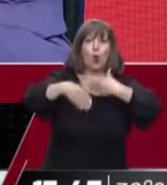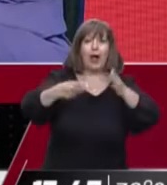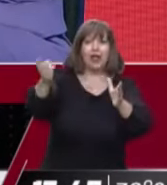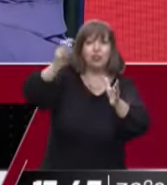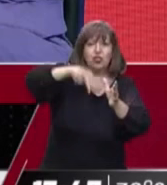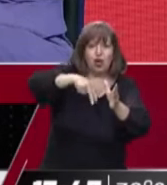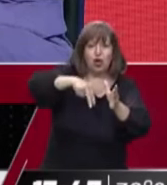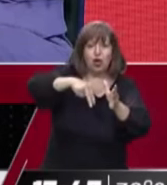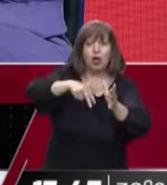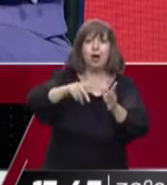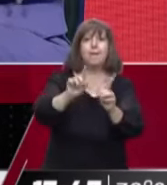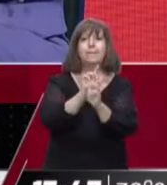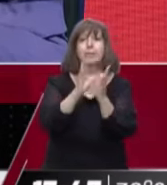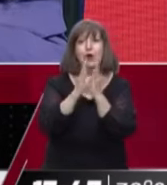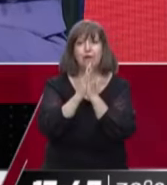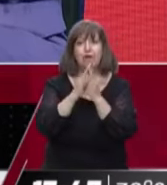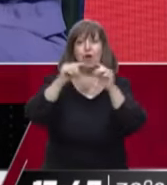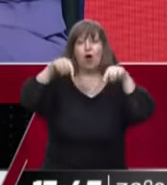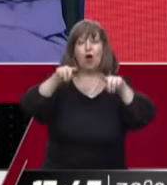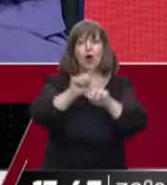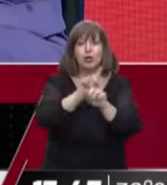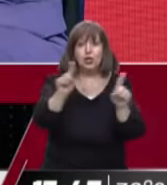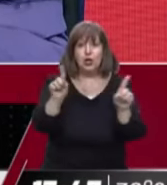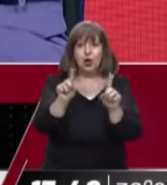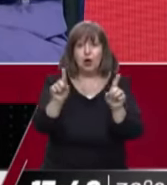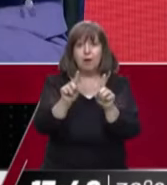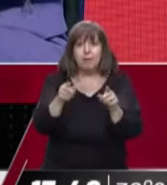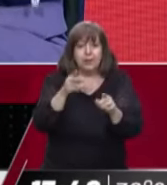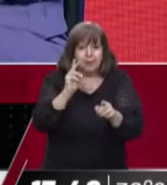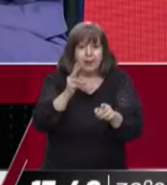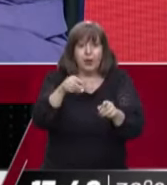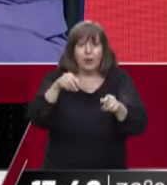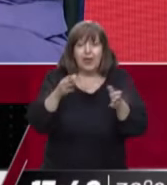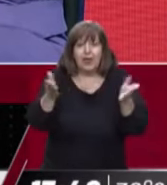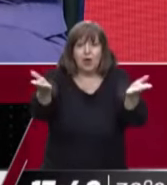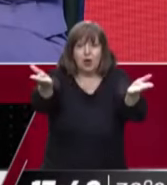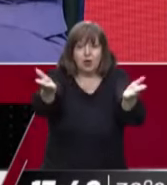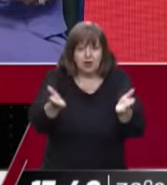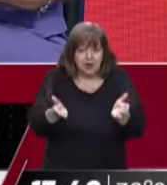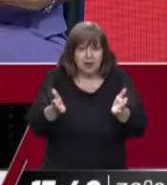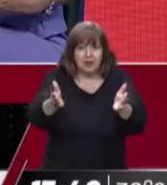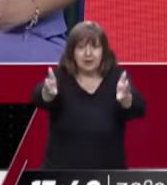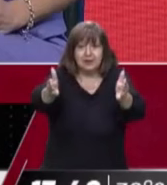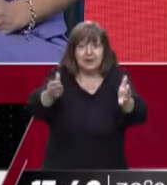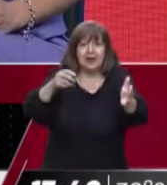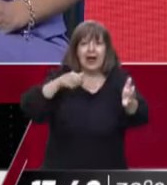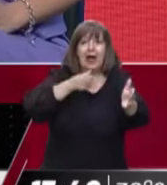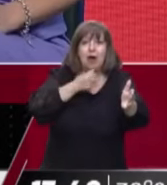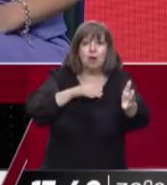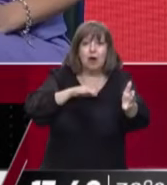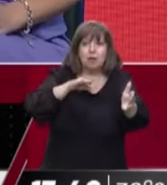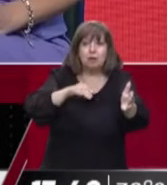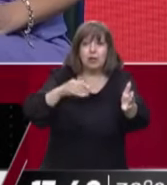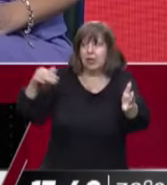favor no bañarse en lugares en los que no está permitido los cauces no son lugares para